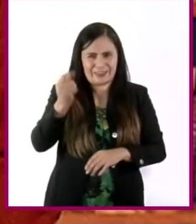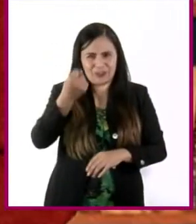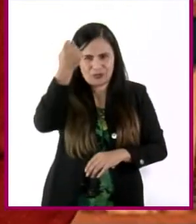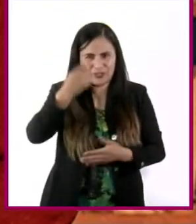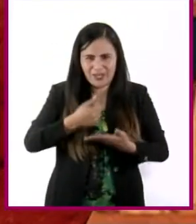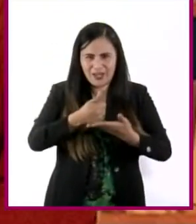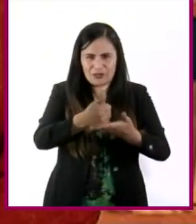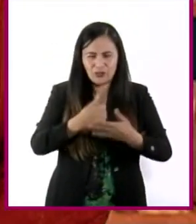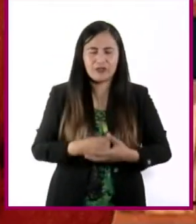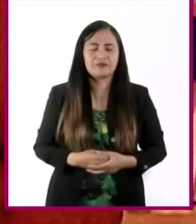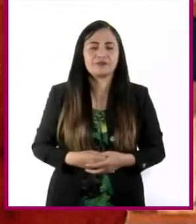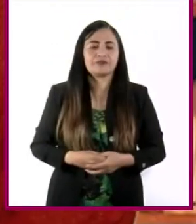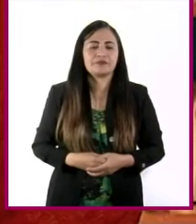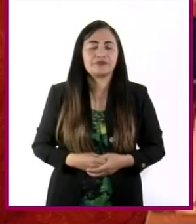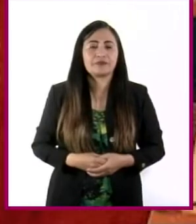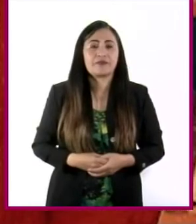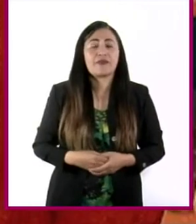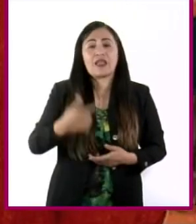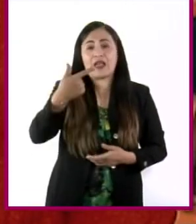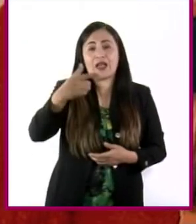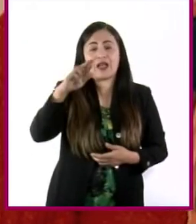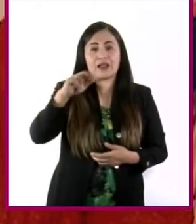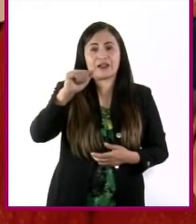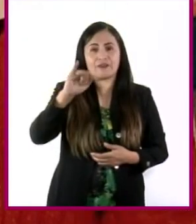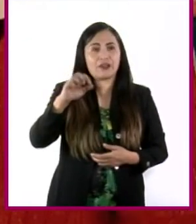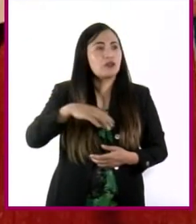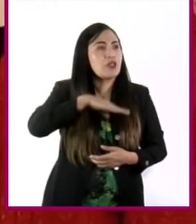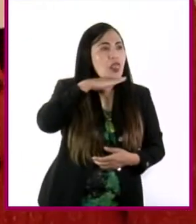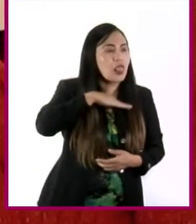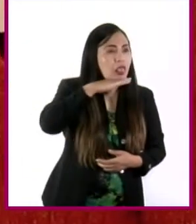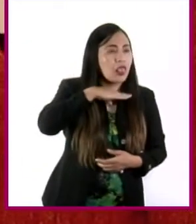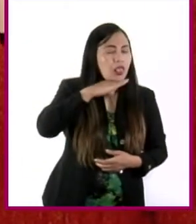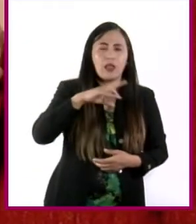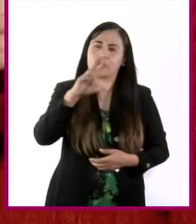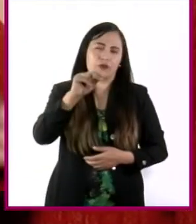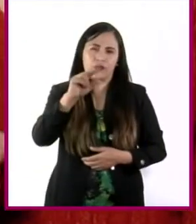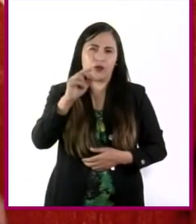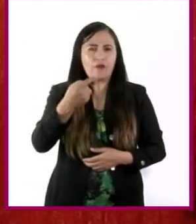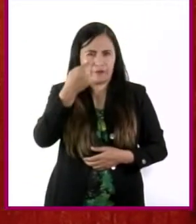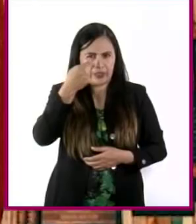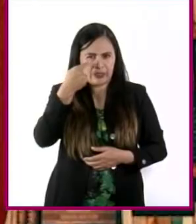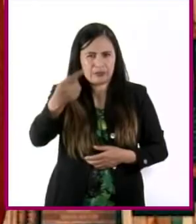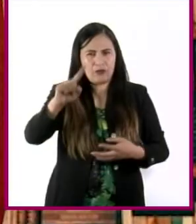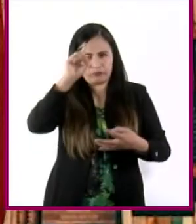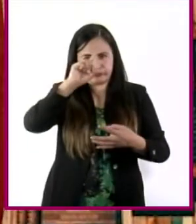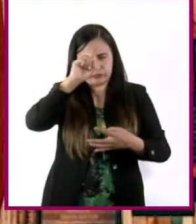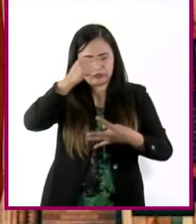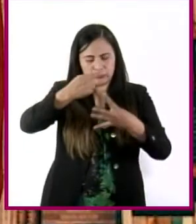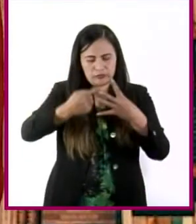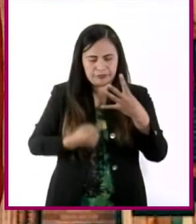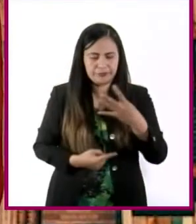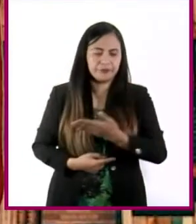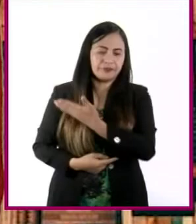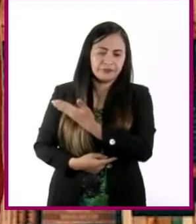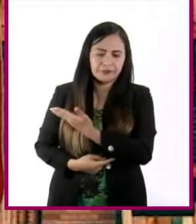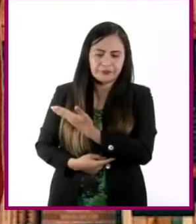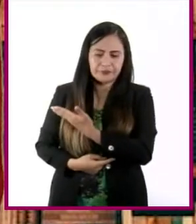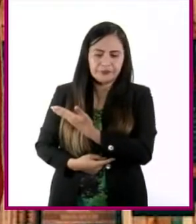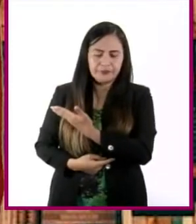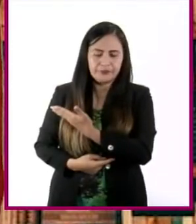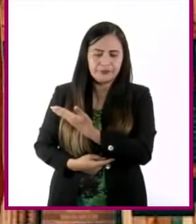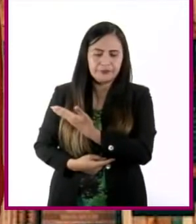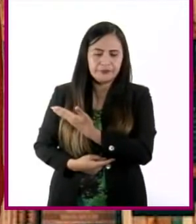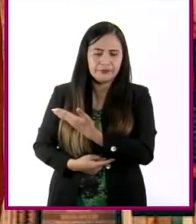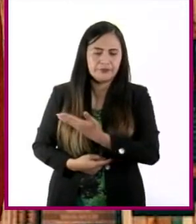del criterio infalible de que sus gráficos no distraigan al público, consideren los siguientes puntos. 1. Ilustren solo las